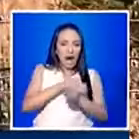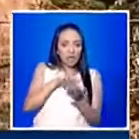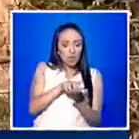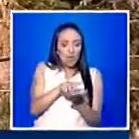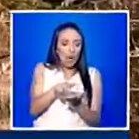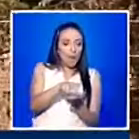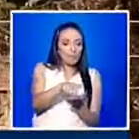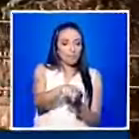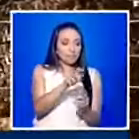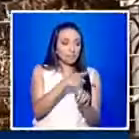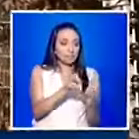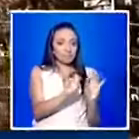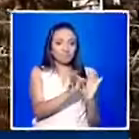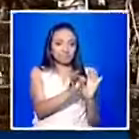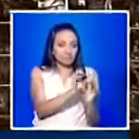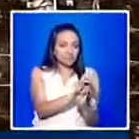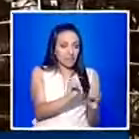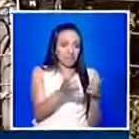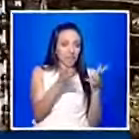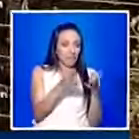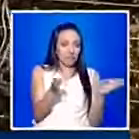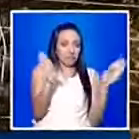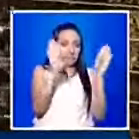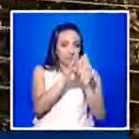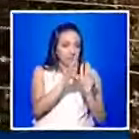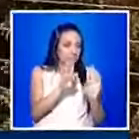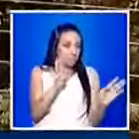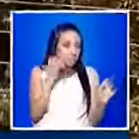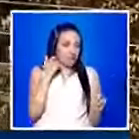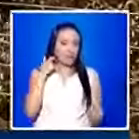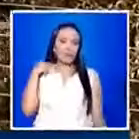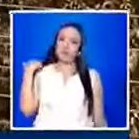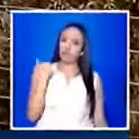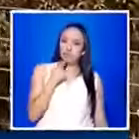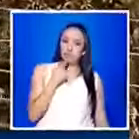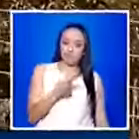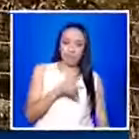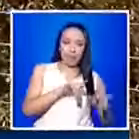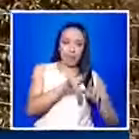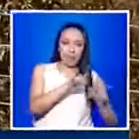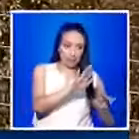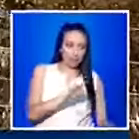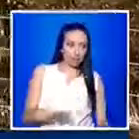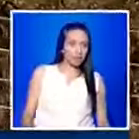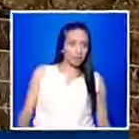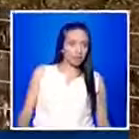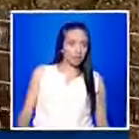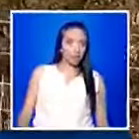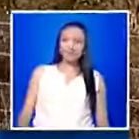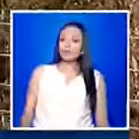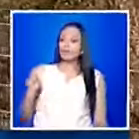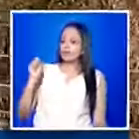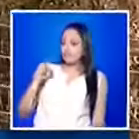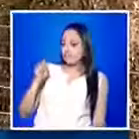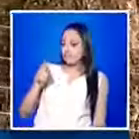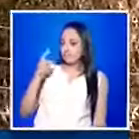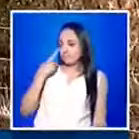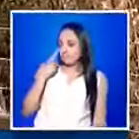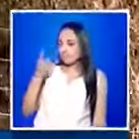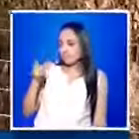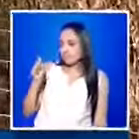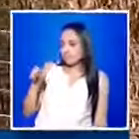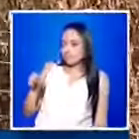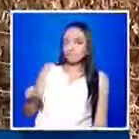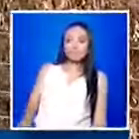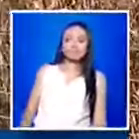por falta de mantenimiento pues ahora como que es ocupado incluso por habitantes de calle. Efectivamente, Alex, mire, aquí